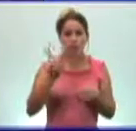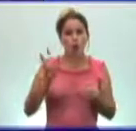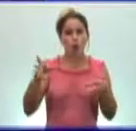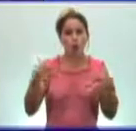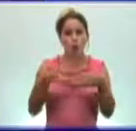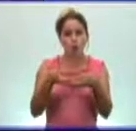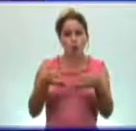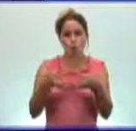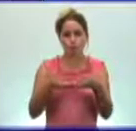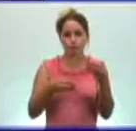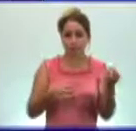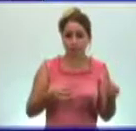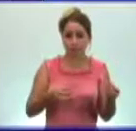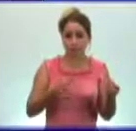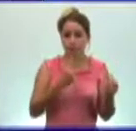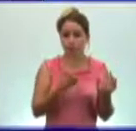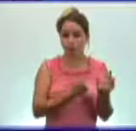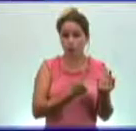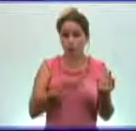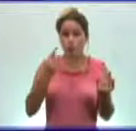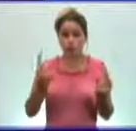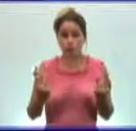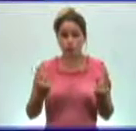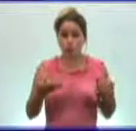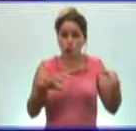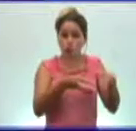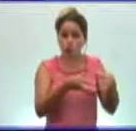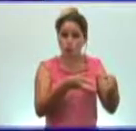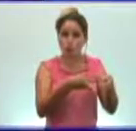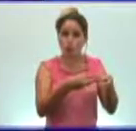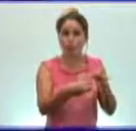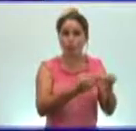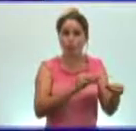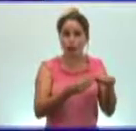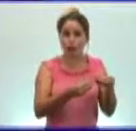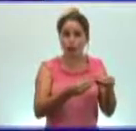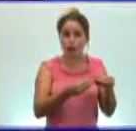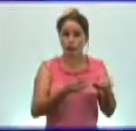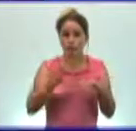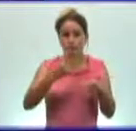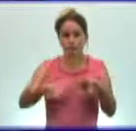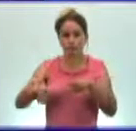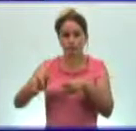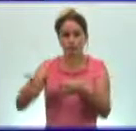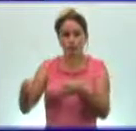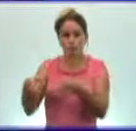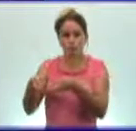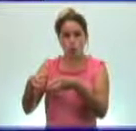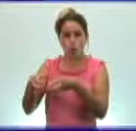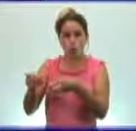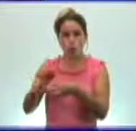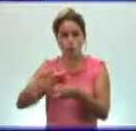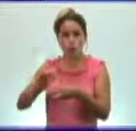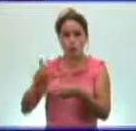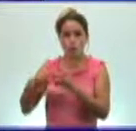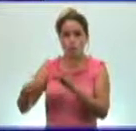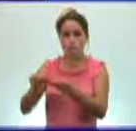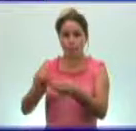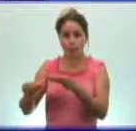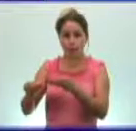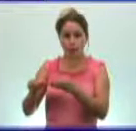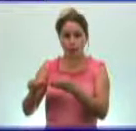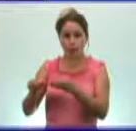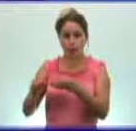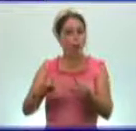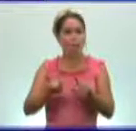A, pero no todos los elementos que están representados en los grupos A son metales, porque también tenemos elementos no